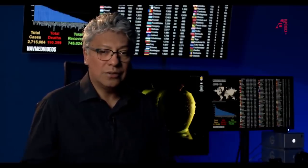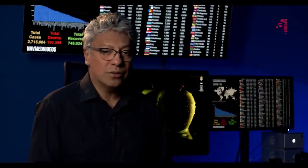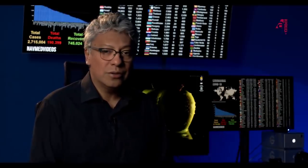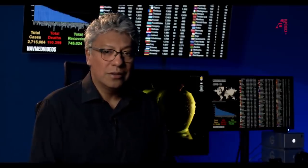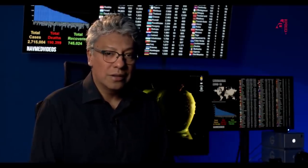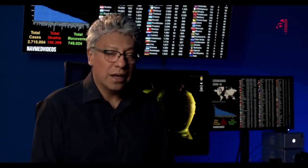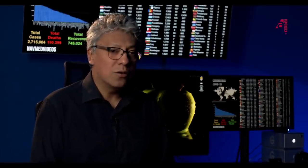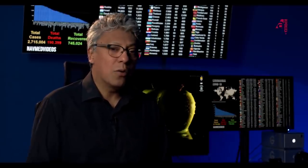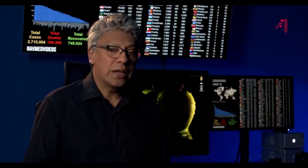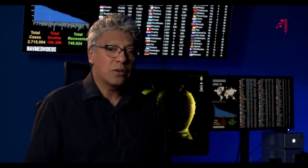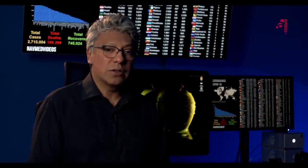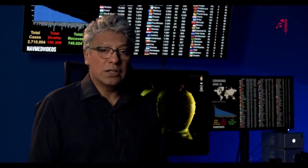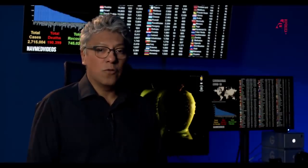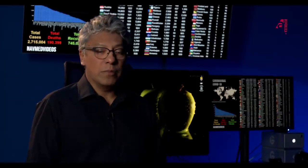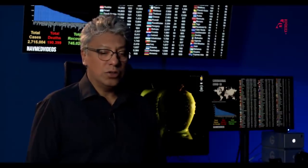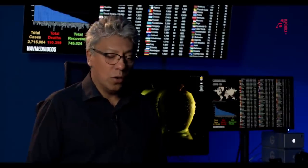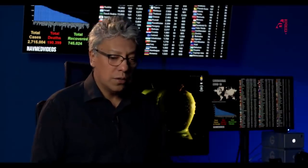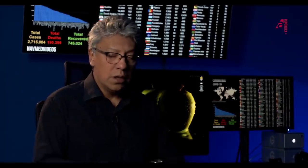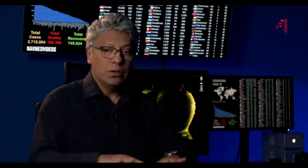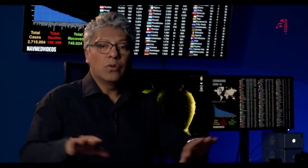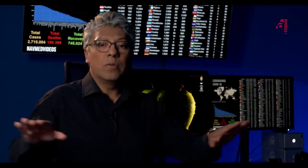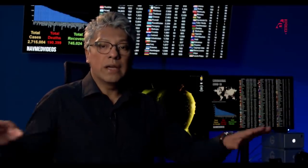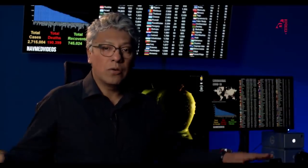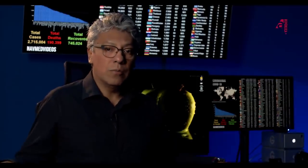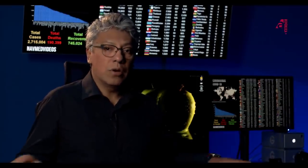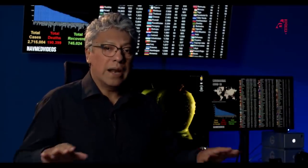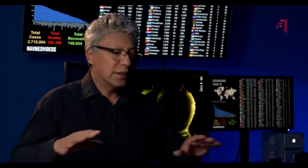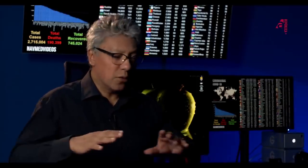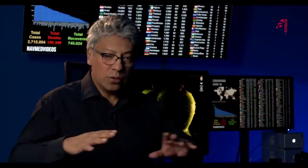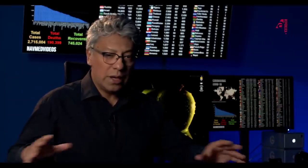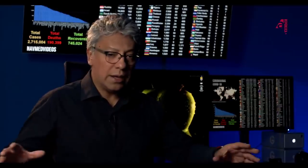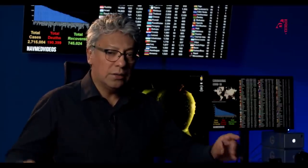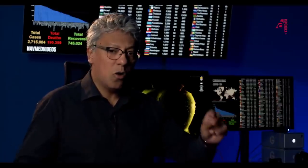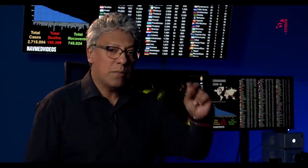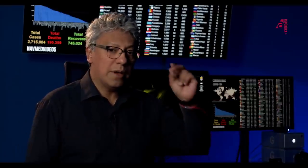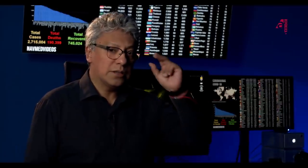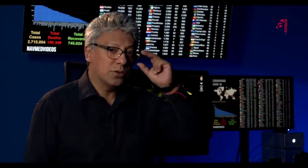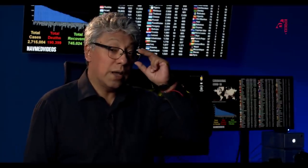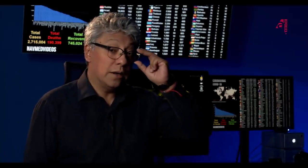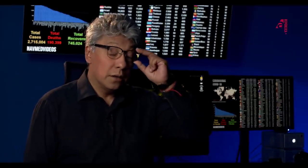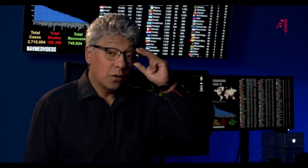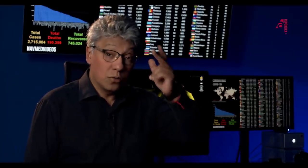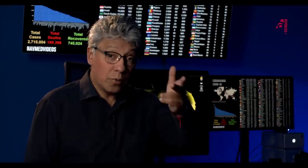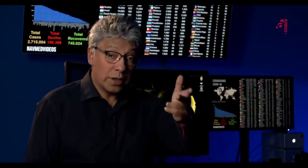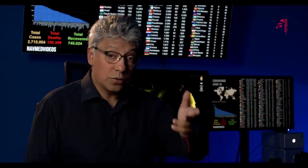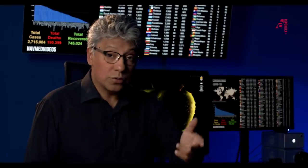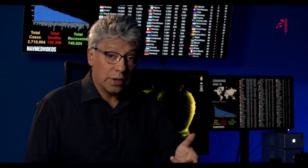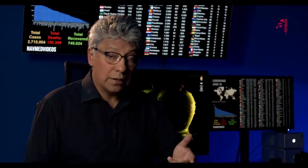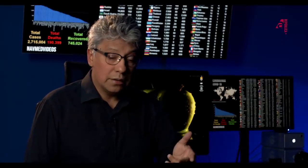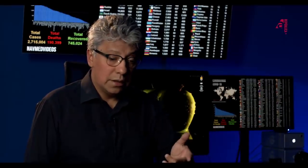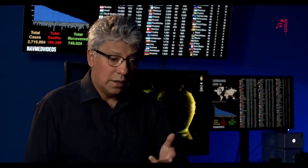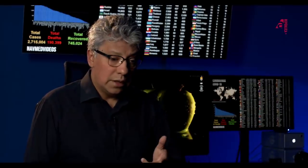tanto que haya un gobierno de transformación y un gobierno democrático de una enorme base social con un